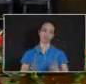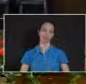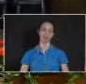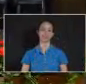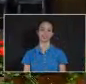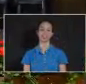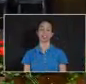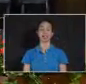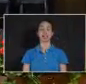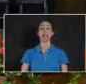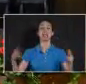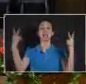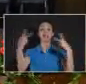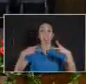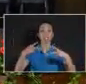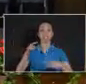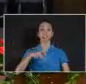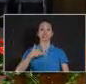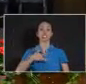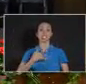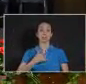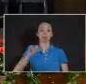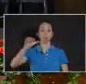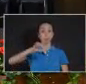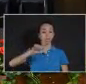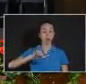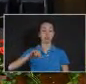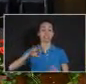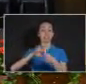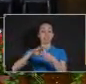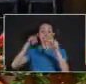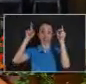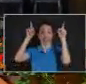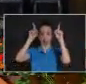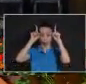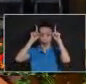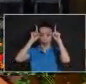La venganza es un sentimiento mezquino, diabólico,